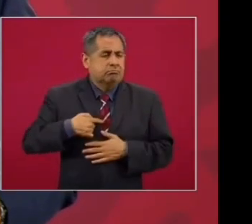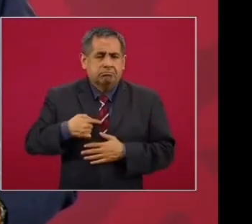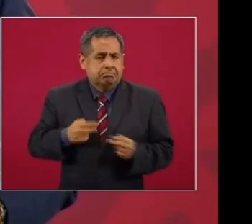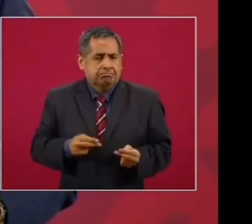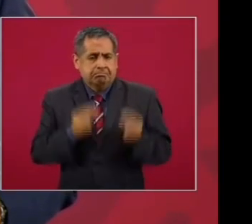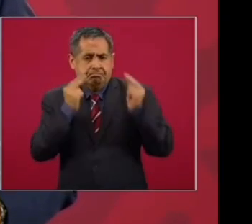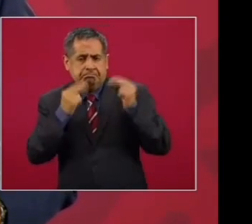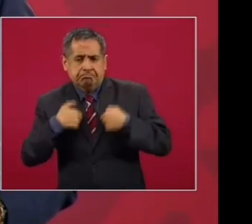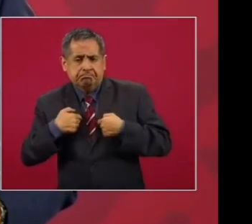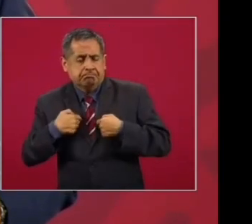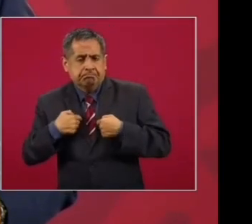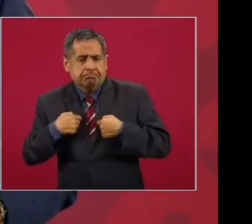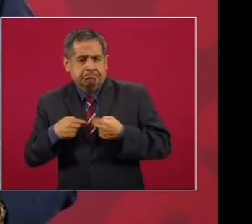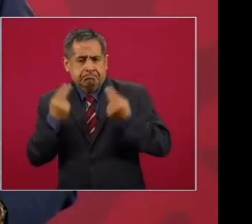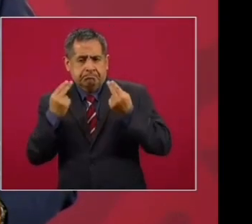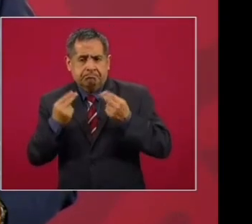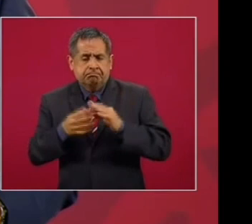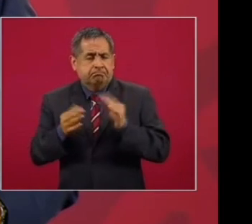corresponde.